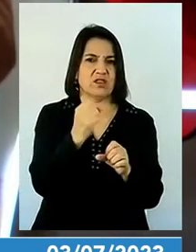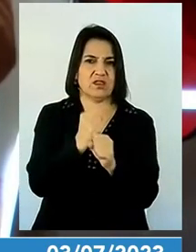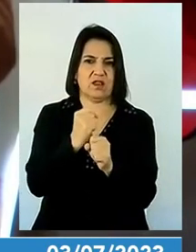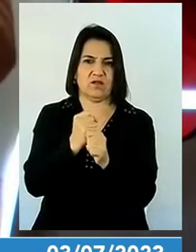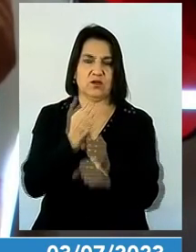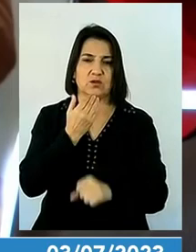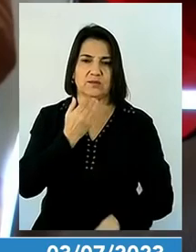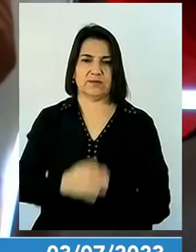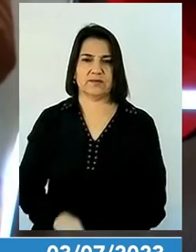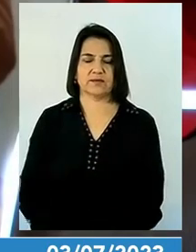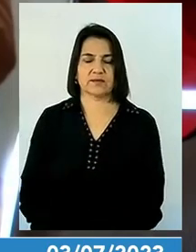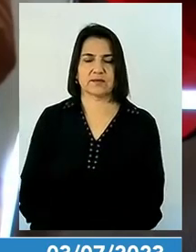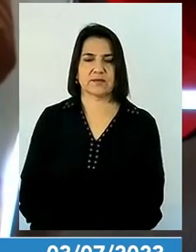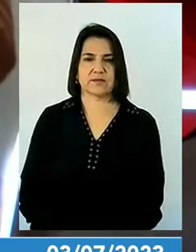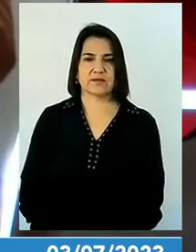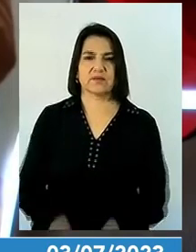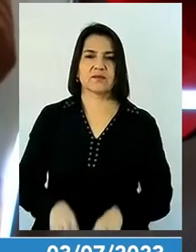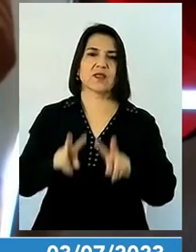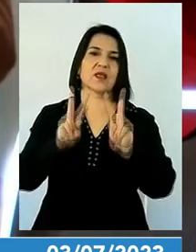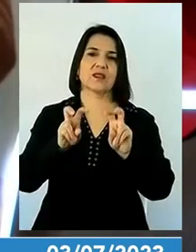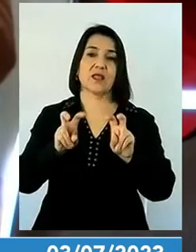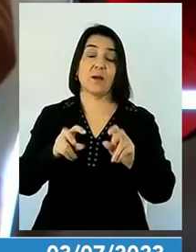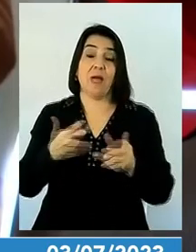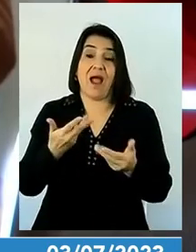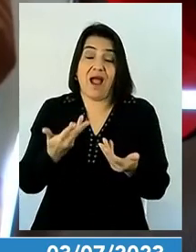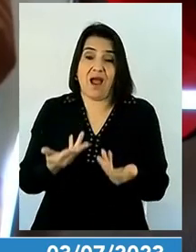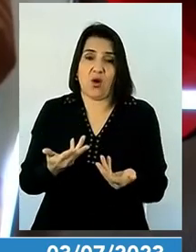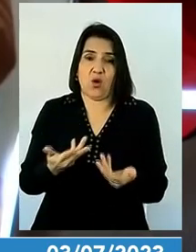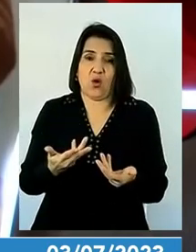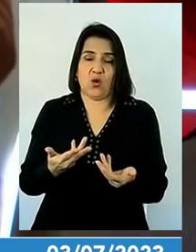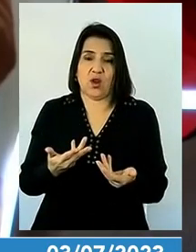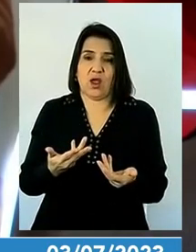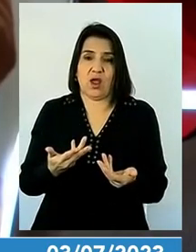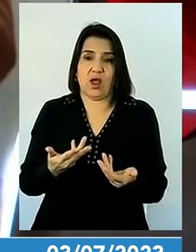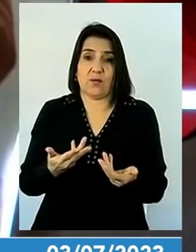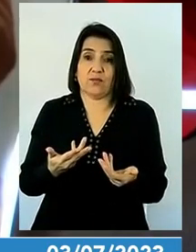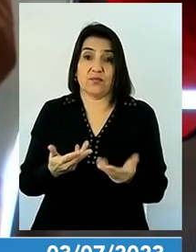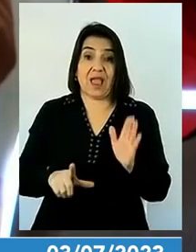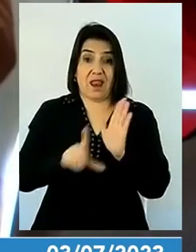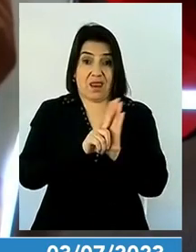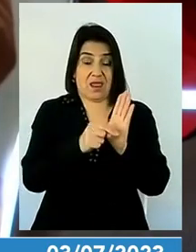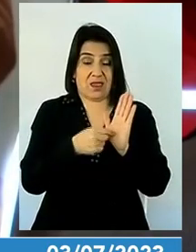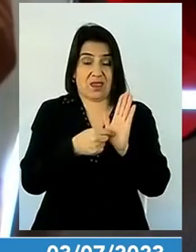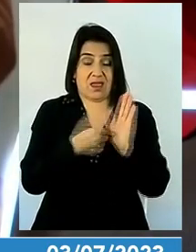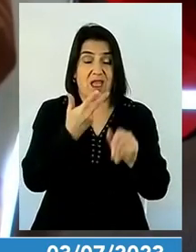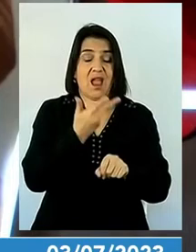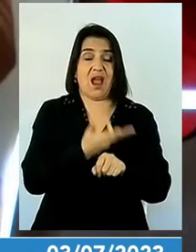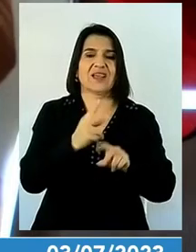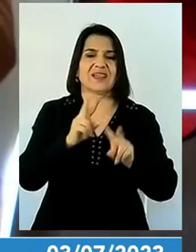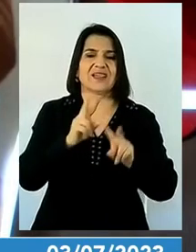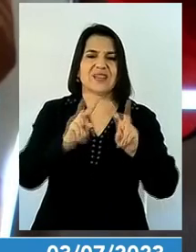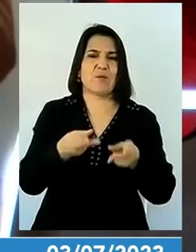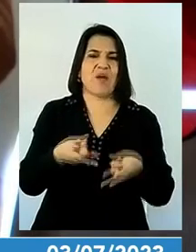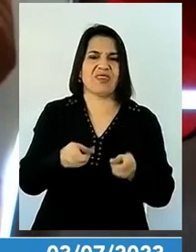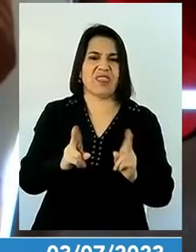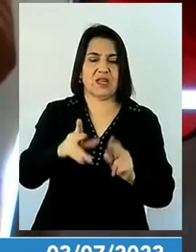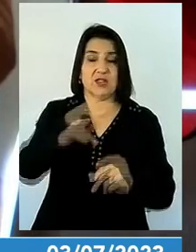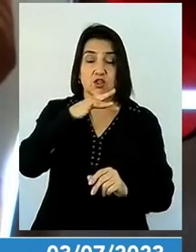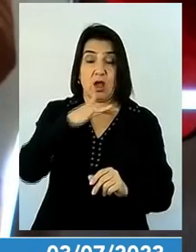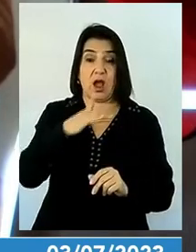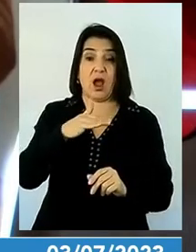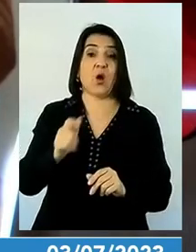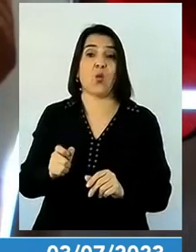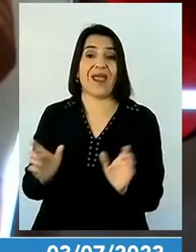Respecto al actual régimen jurídico existente en materia de derechos de agua, la sociedad agrícola propone